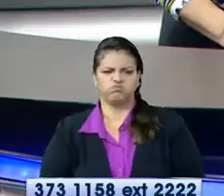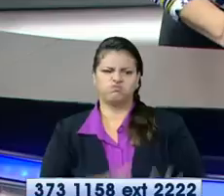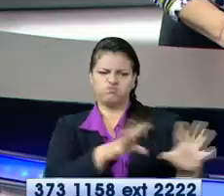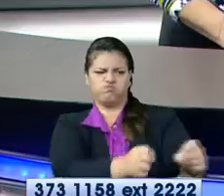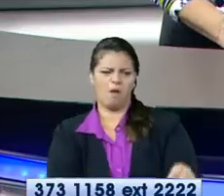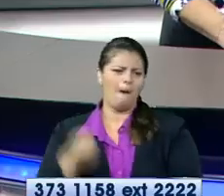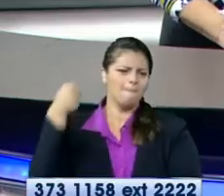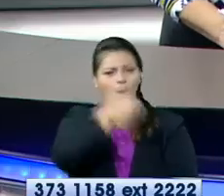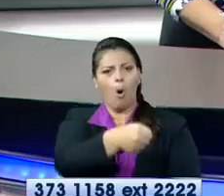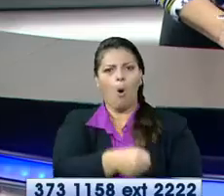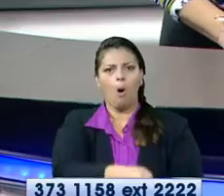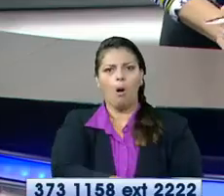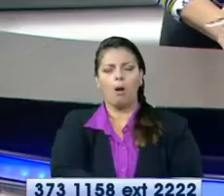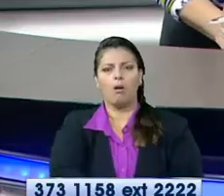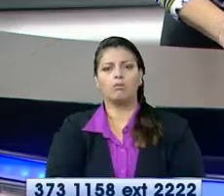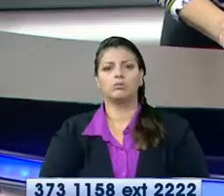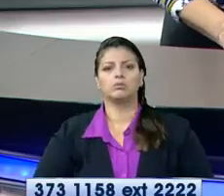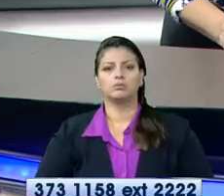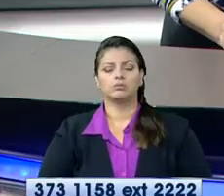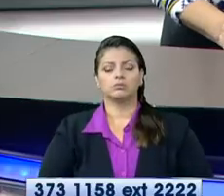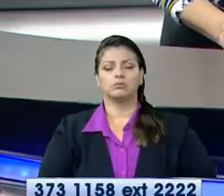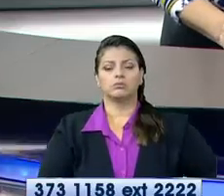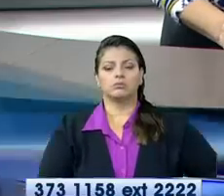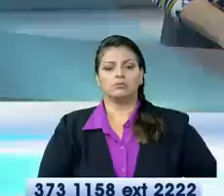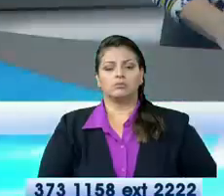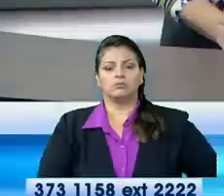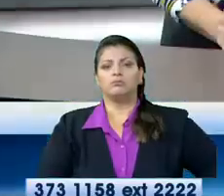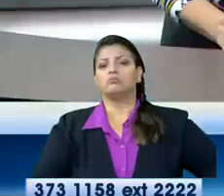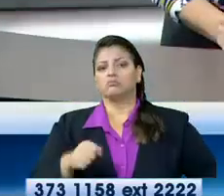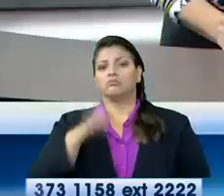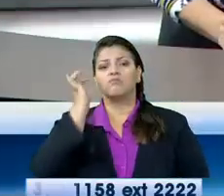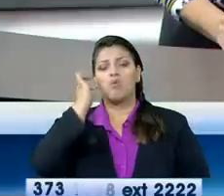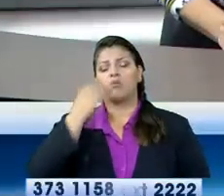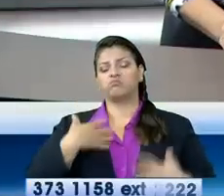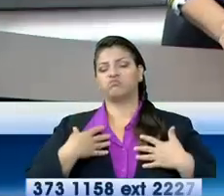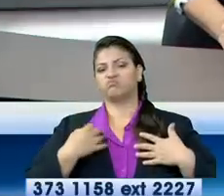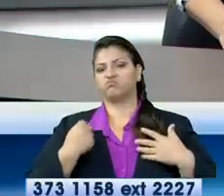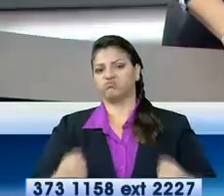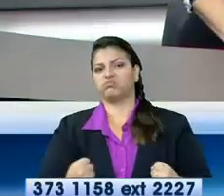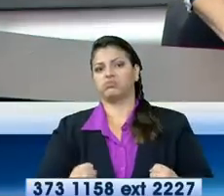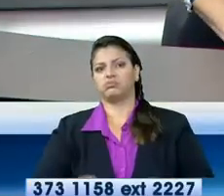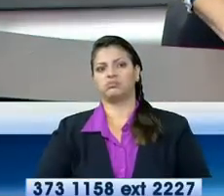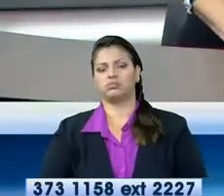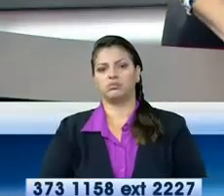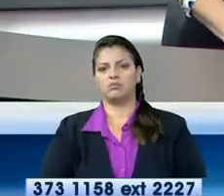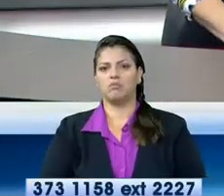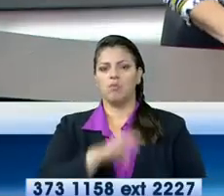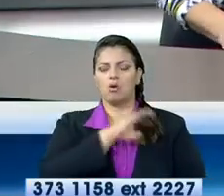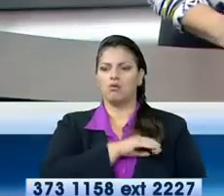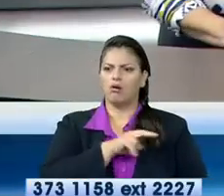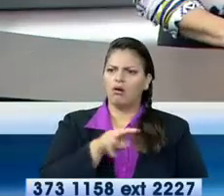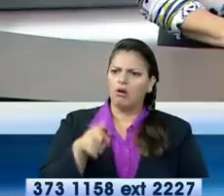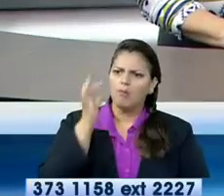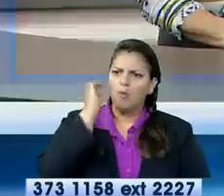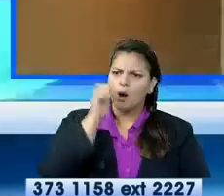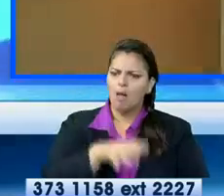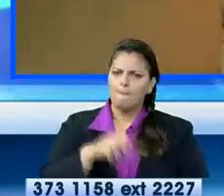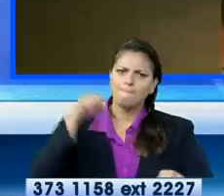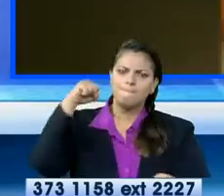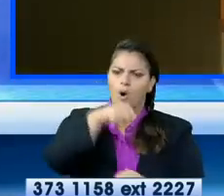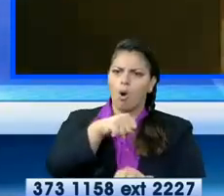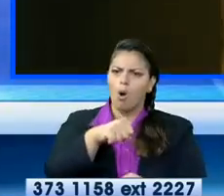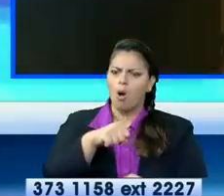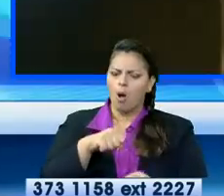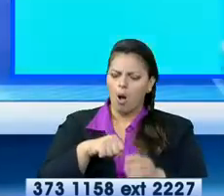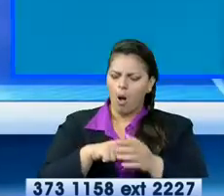peor parte. Sin embargo, muy decidida, muy valiente, y la misma policía se lo reconoce. Y llevó bastante parte, pues hasta la mordió